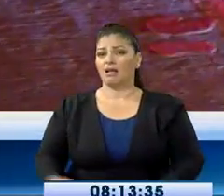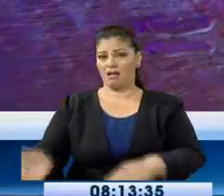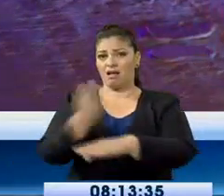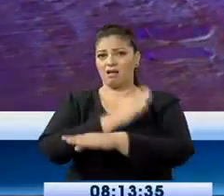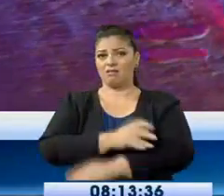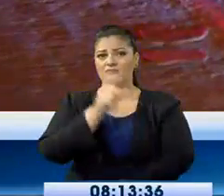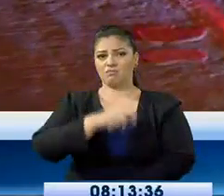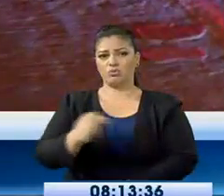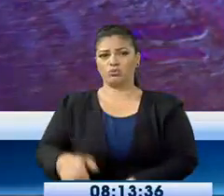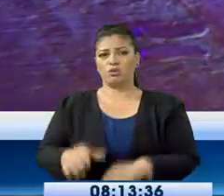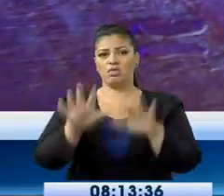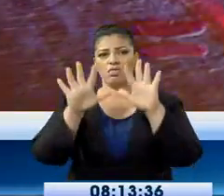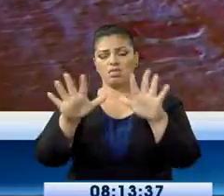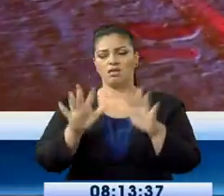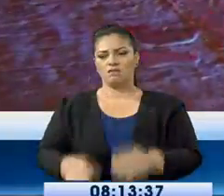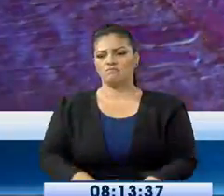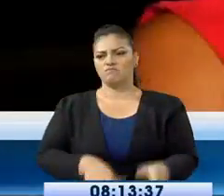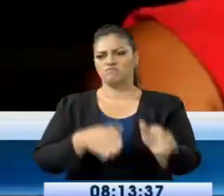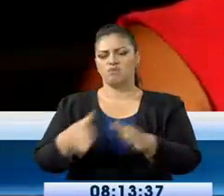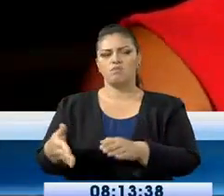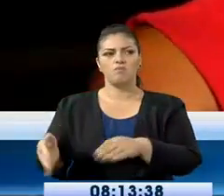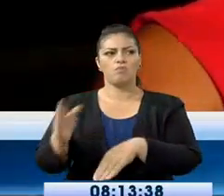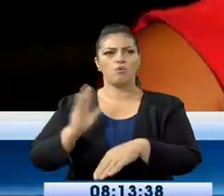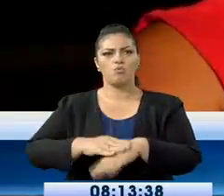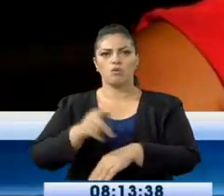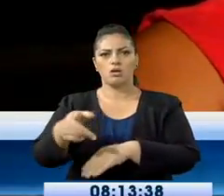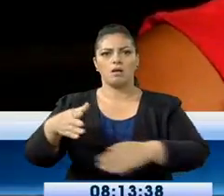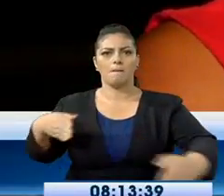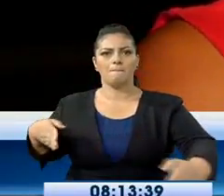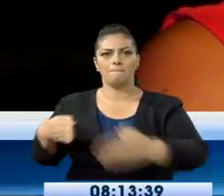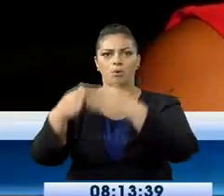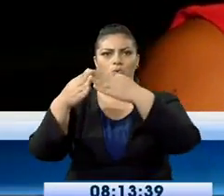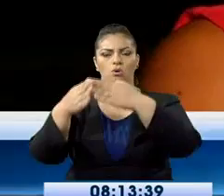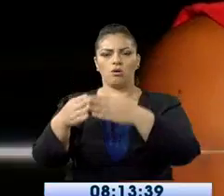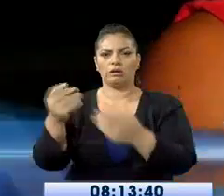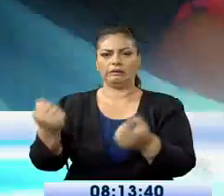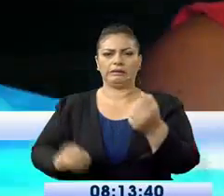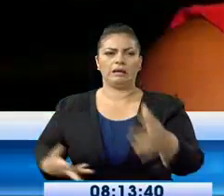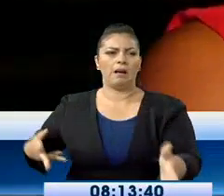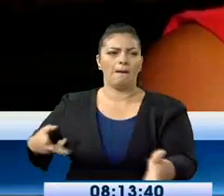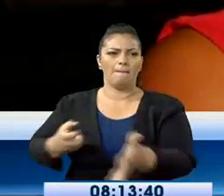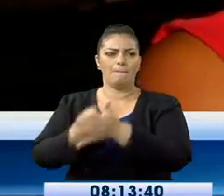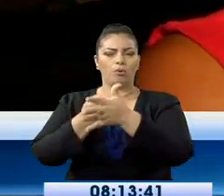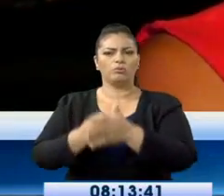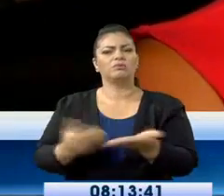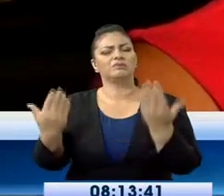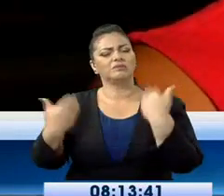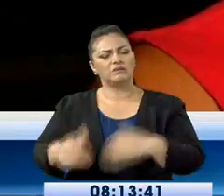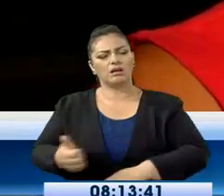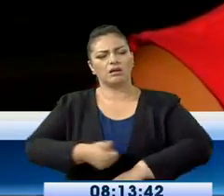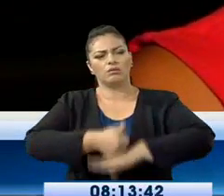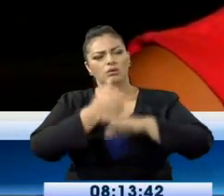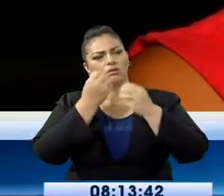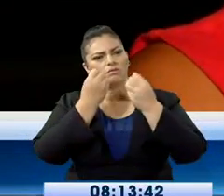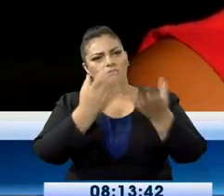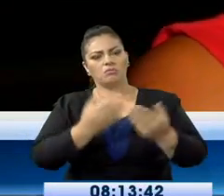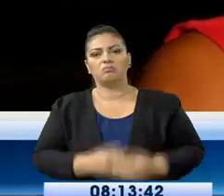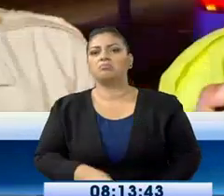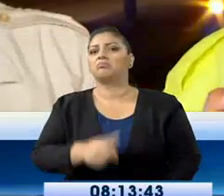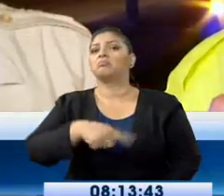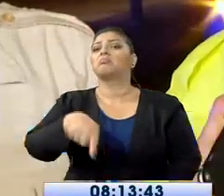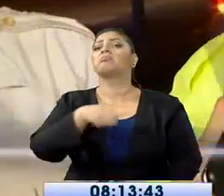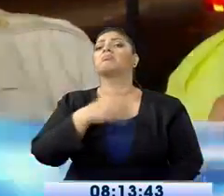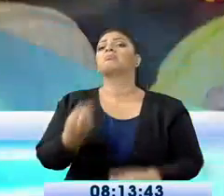esa punta de ahí. Se ha hecho llamado de atención, pero nadie hace